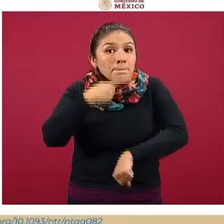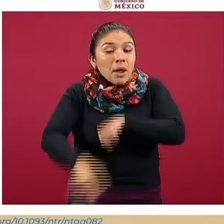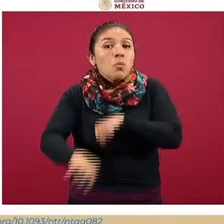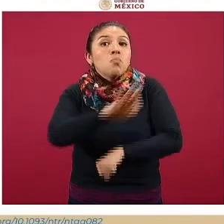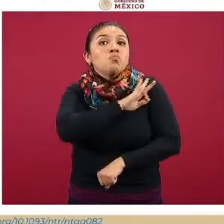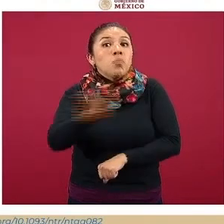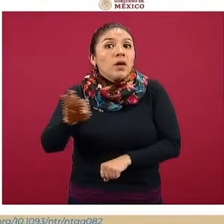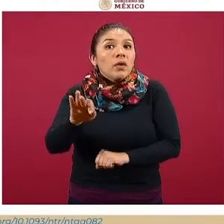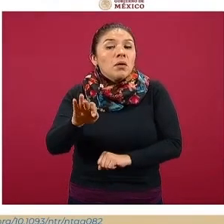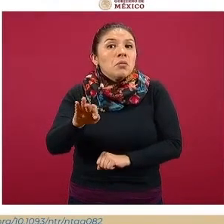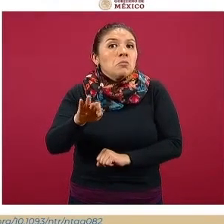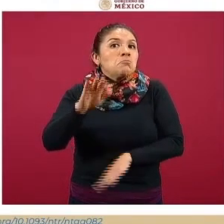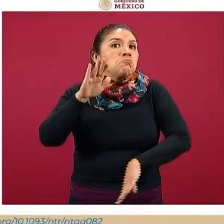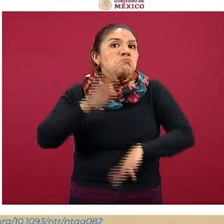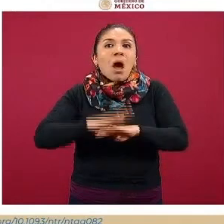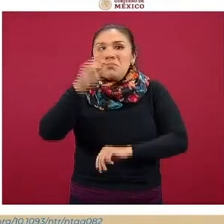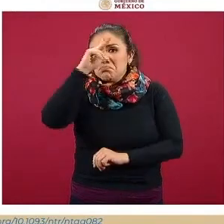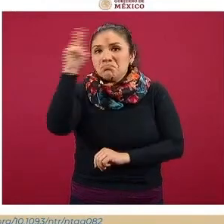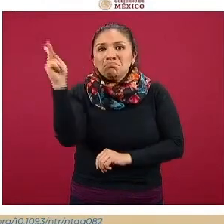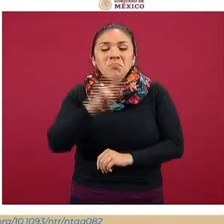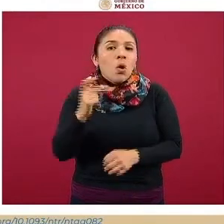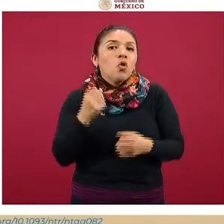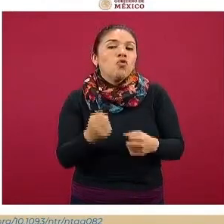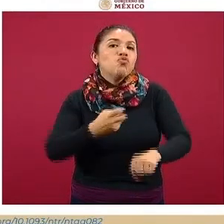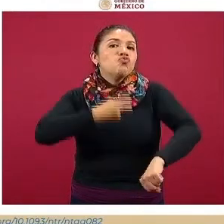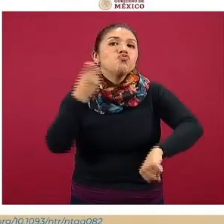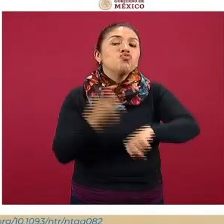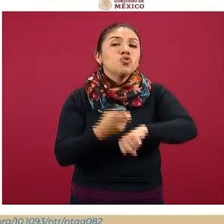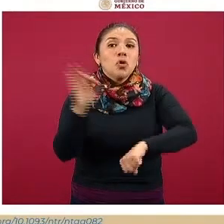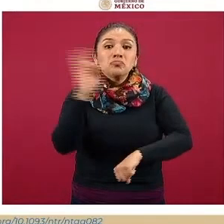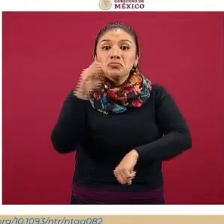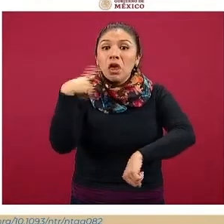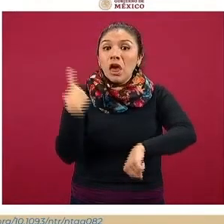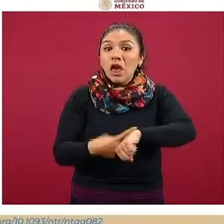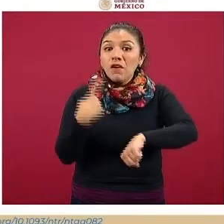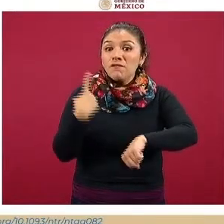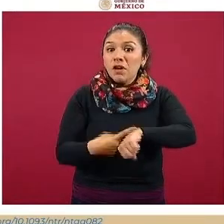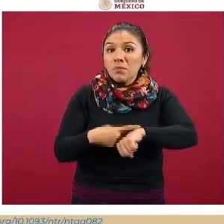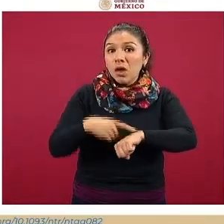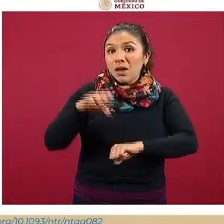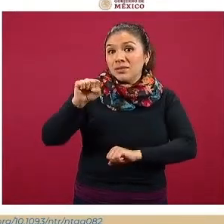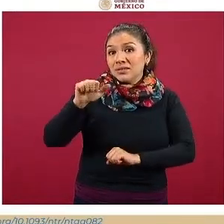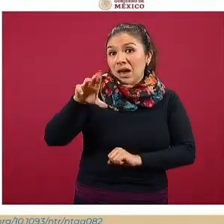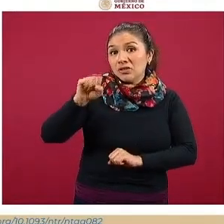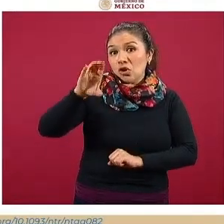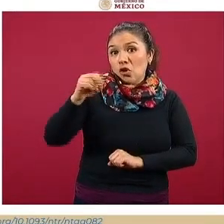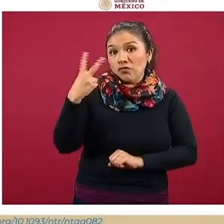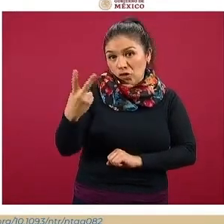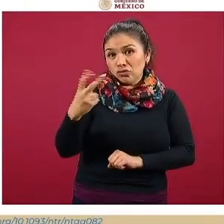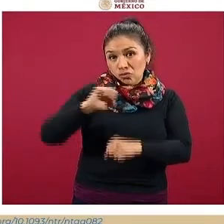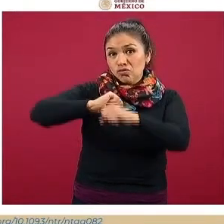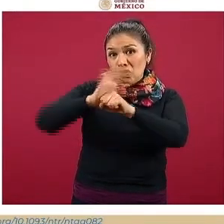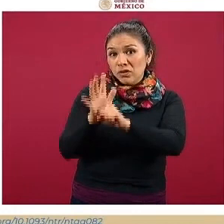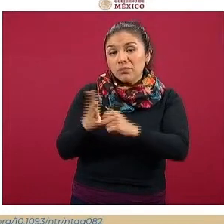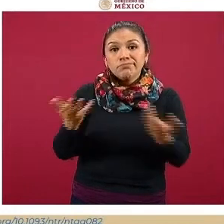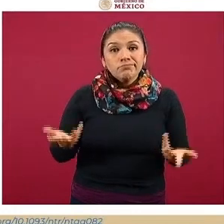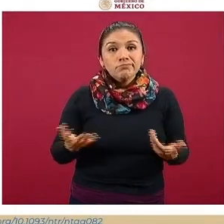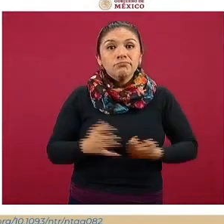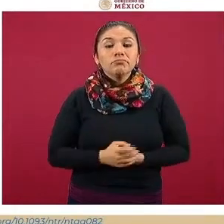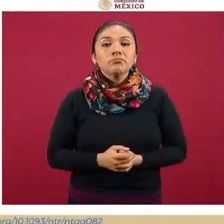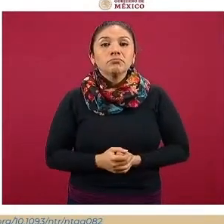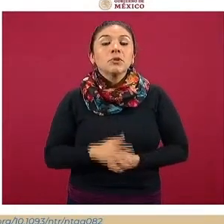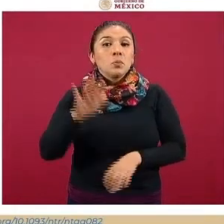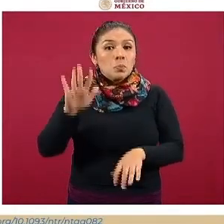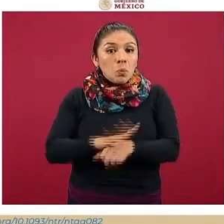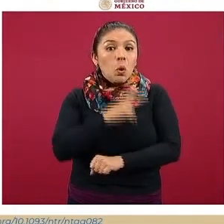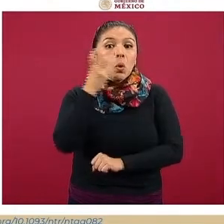una progresión a una condición más severa cuando hay infección por el virus SARS-CoV-2.